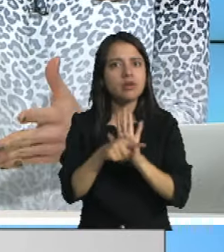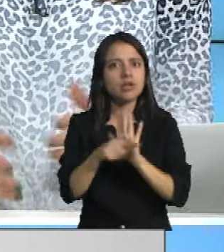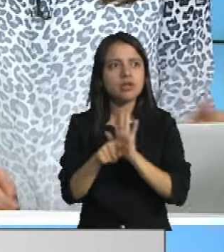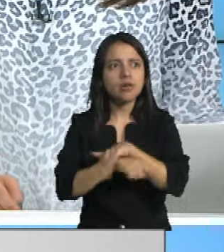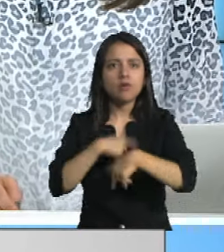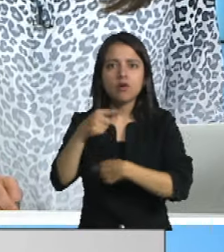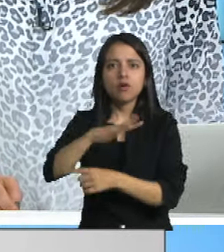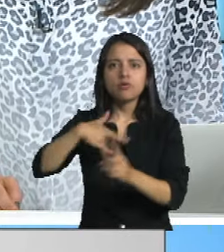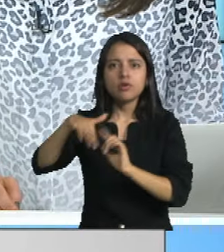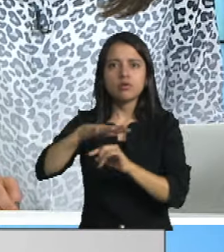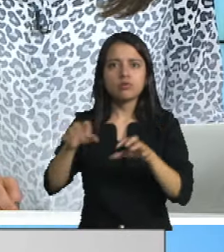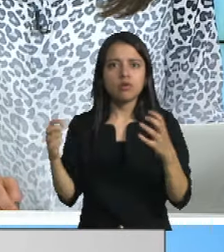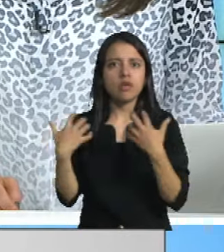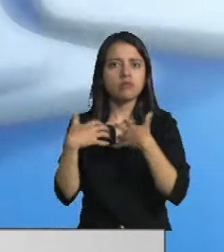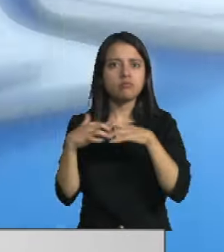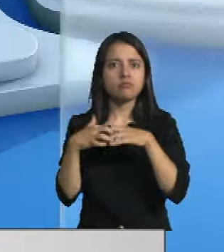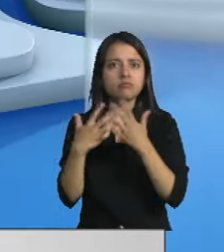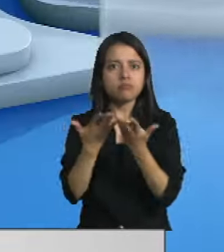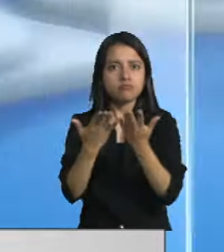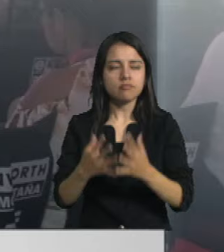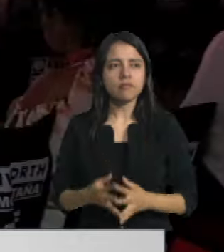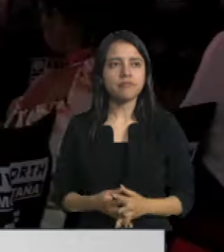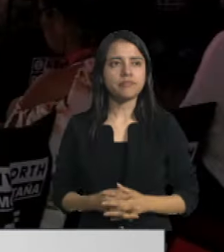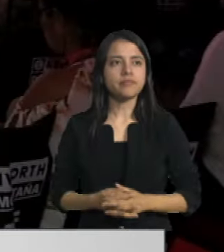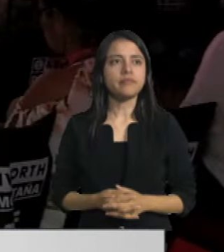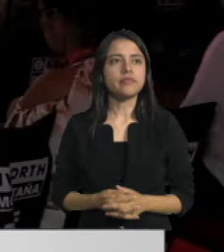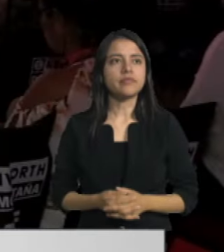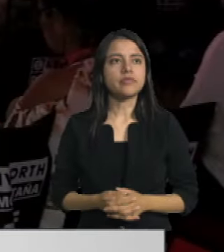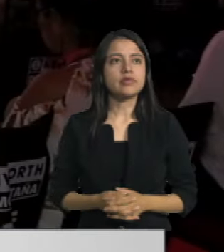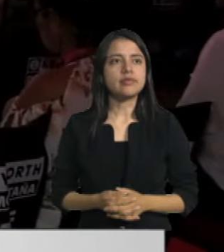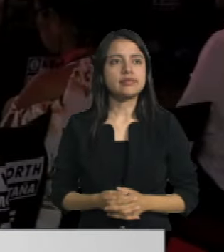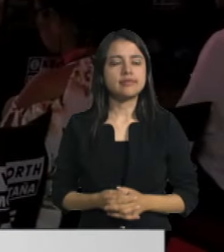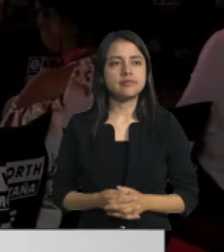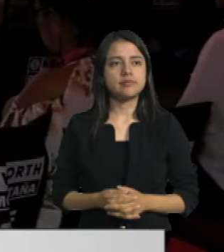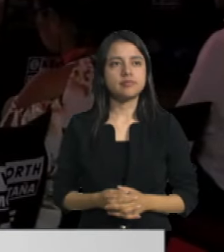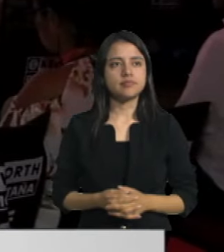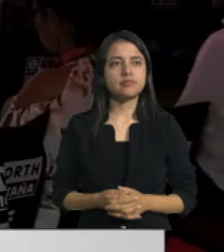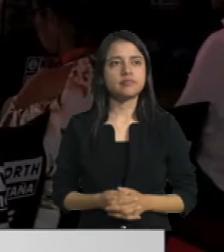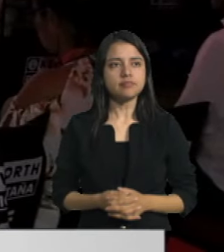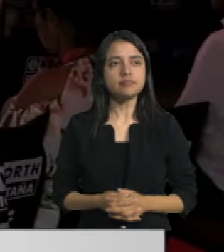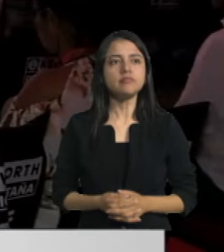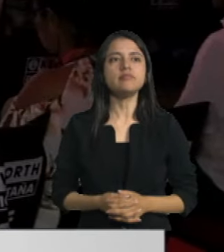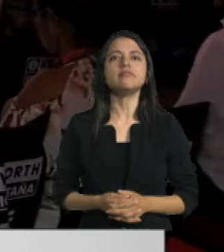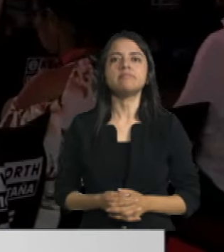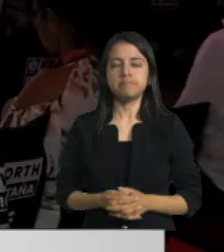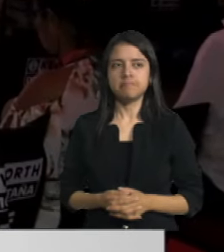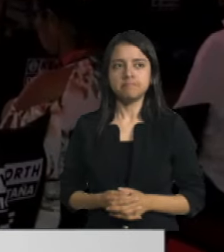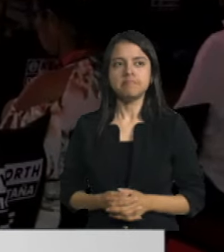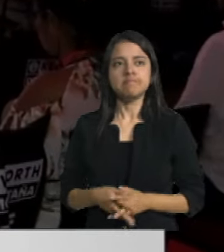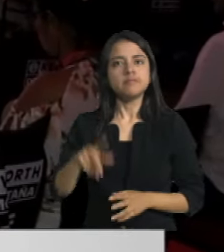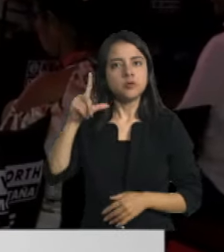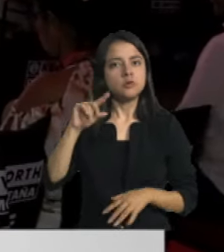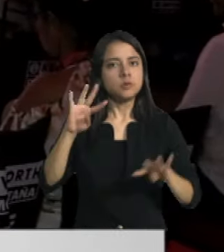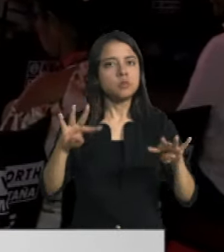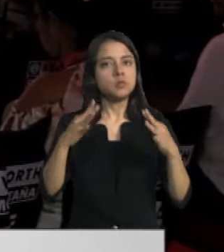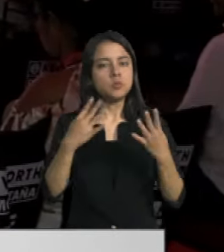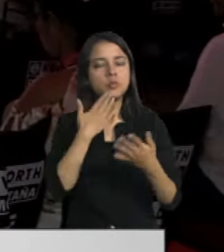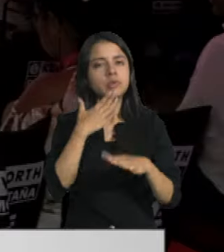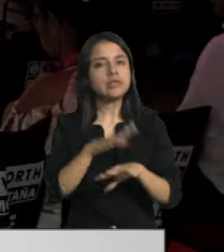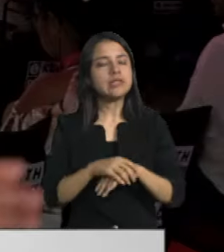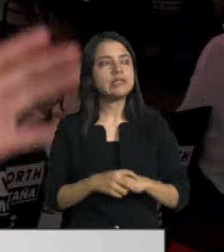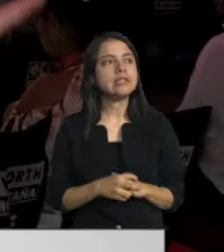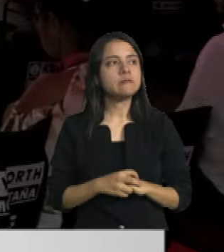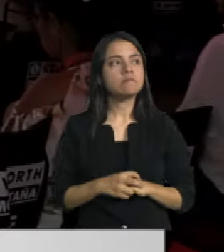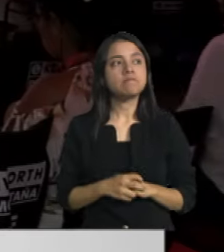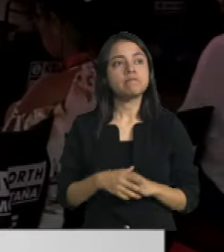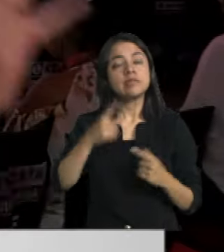tardes. Adelante con los detalles. Luisa, muy buenas tardes. Pues la decisión de Ecopetrol